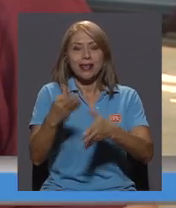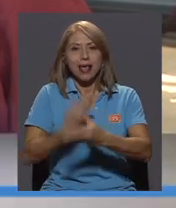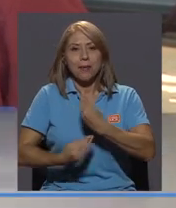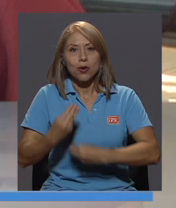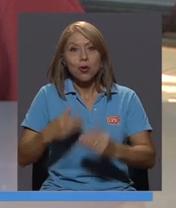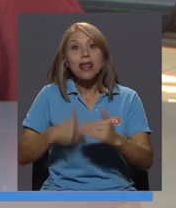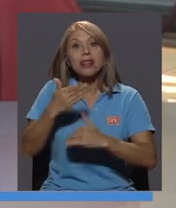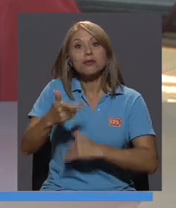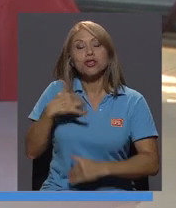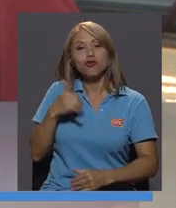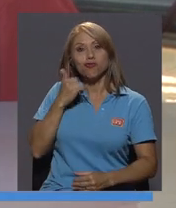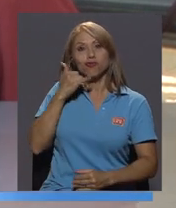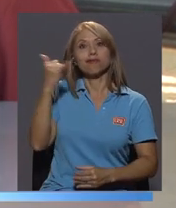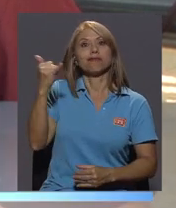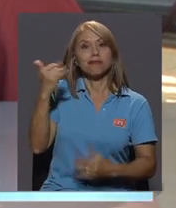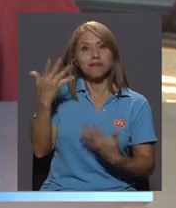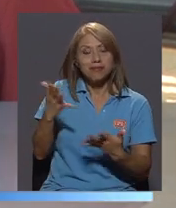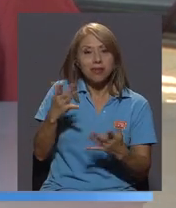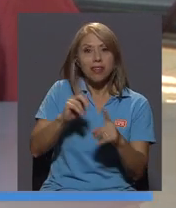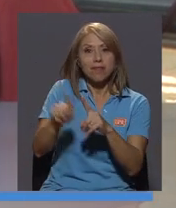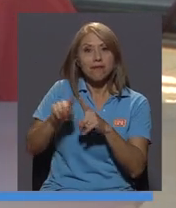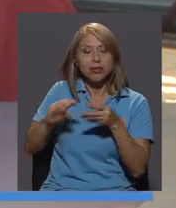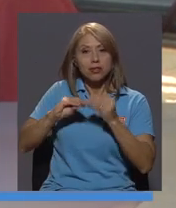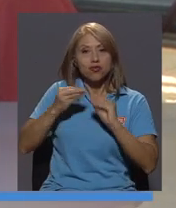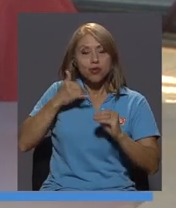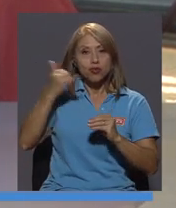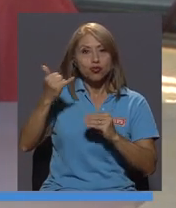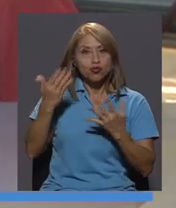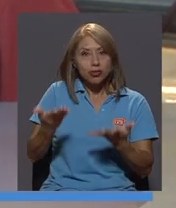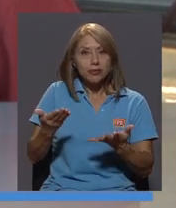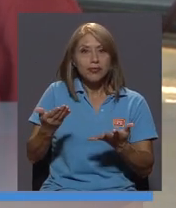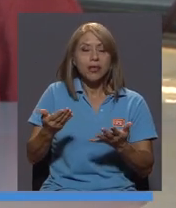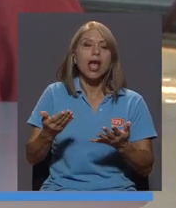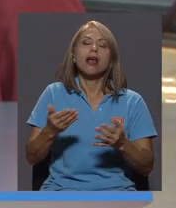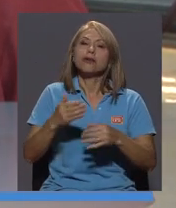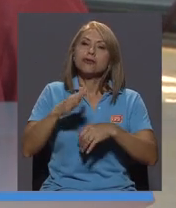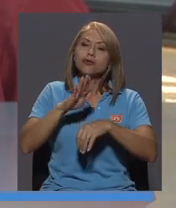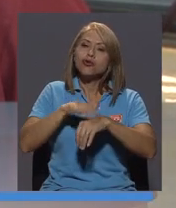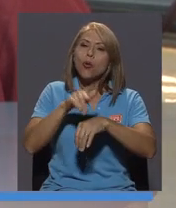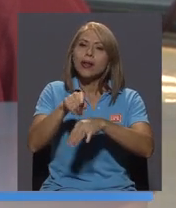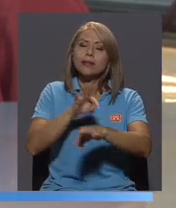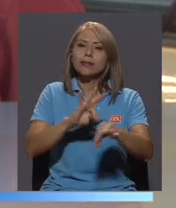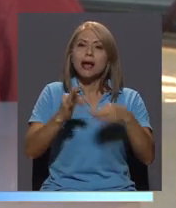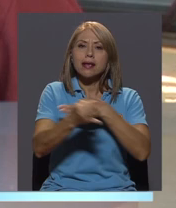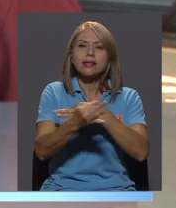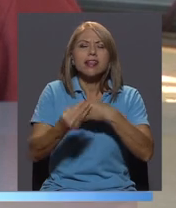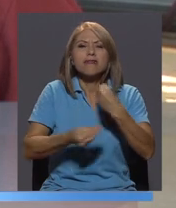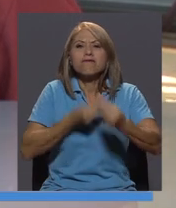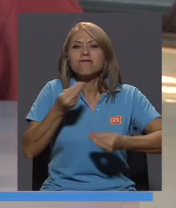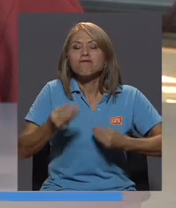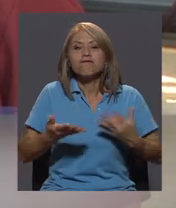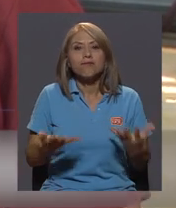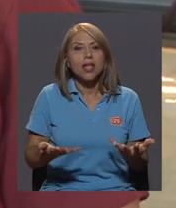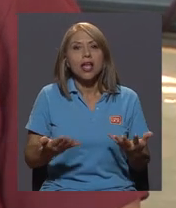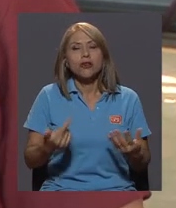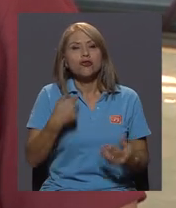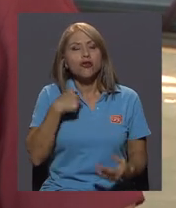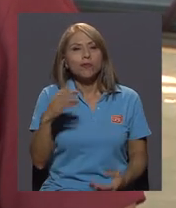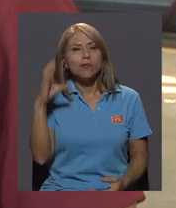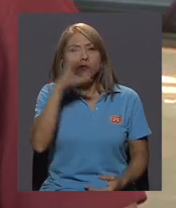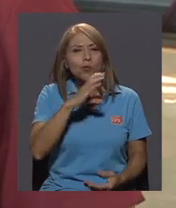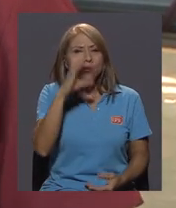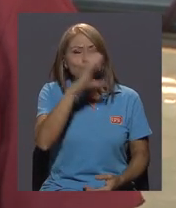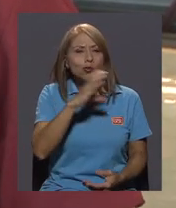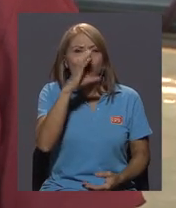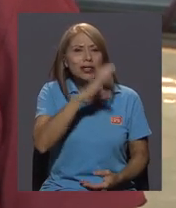conecté con los números que aparecen en pantalla y demás. Y sobre el taller en sí, lo que hice fue buscar